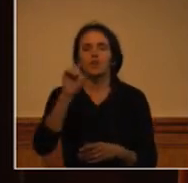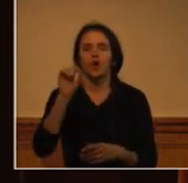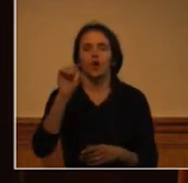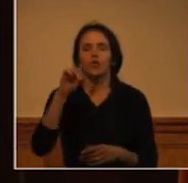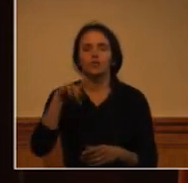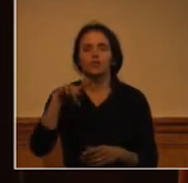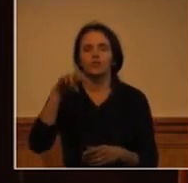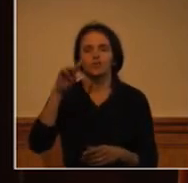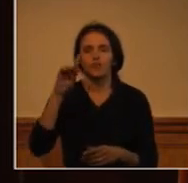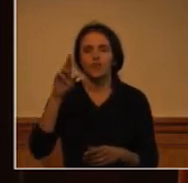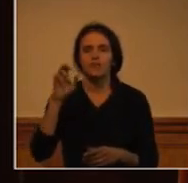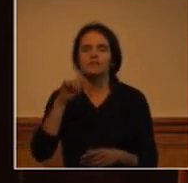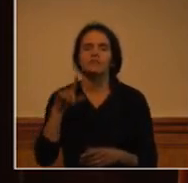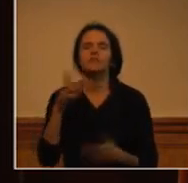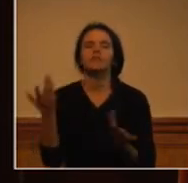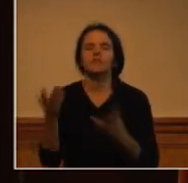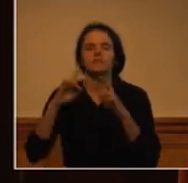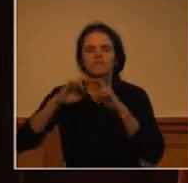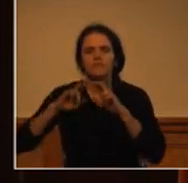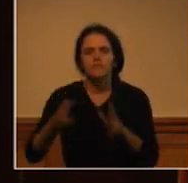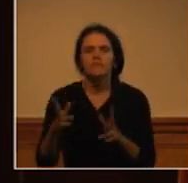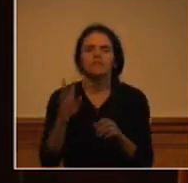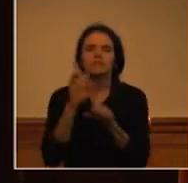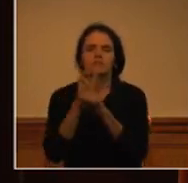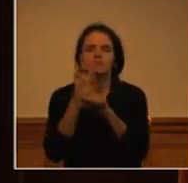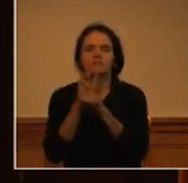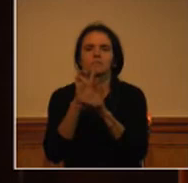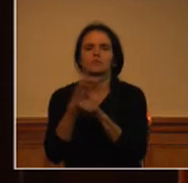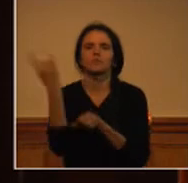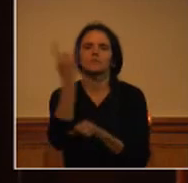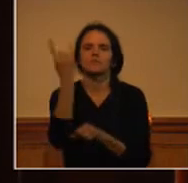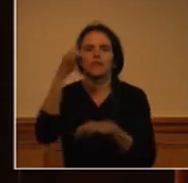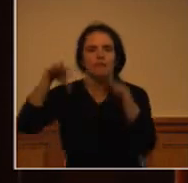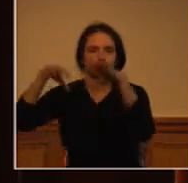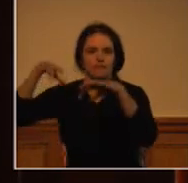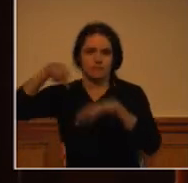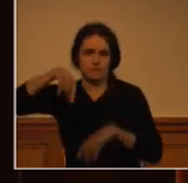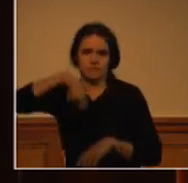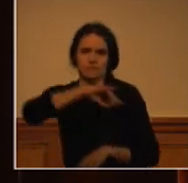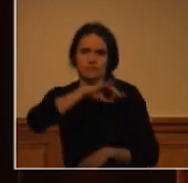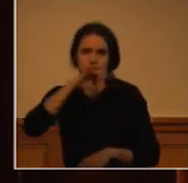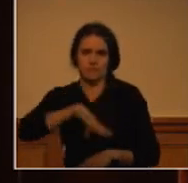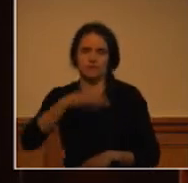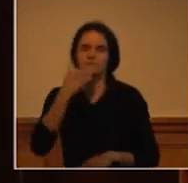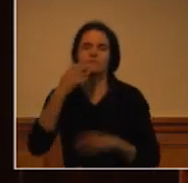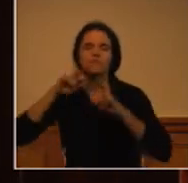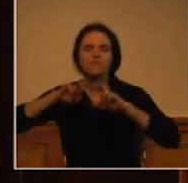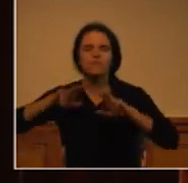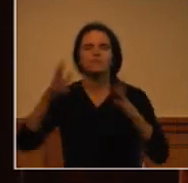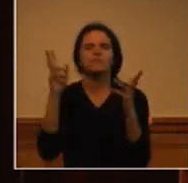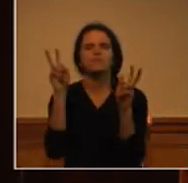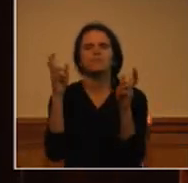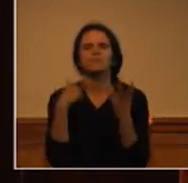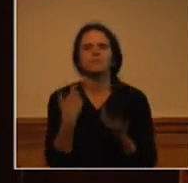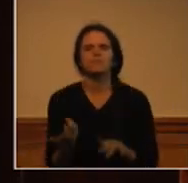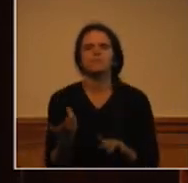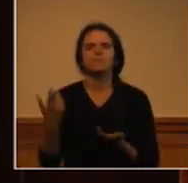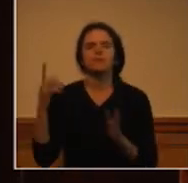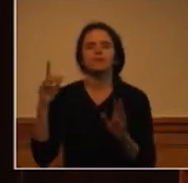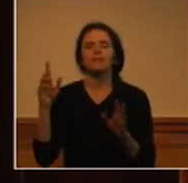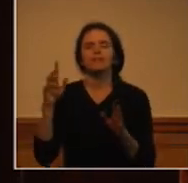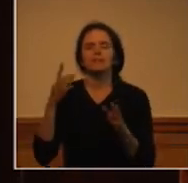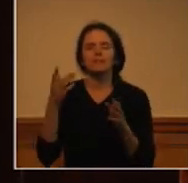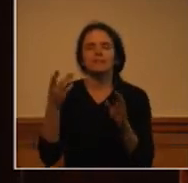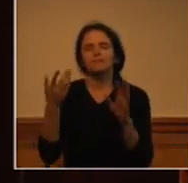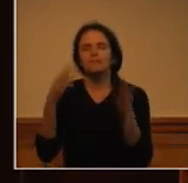es profesora investigadora de la Escuela de Psicología de la Universidad de los Andes, en Chile, e investiga en la línea de trastornos del